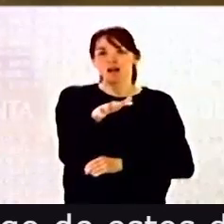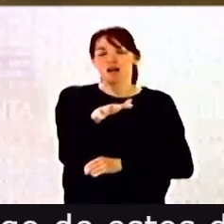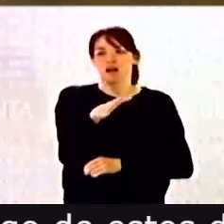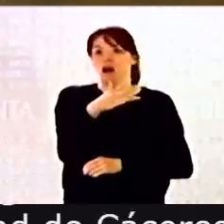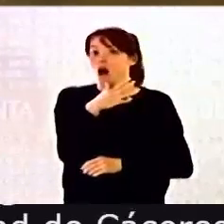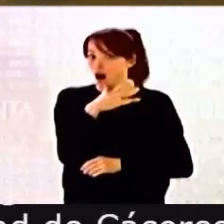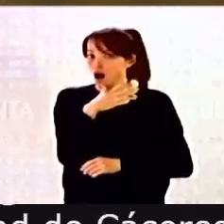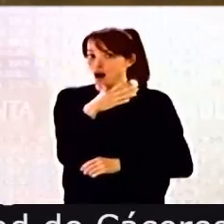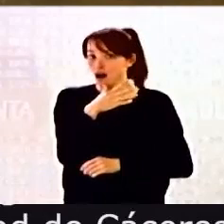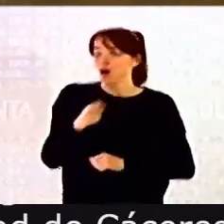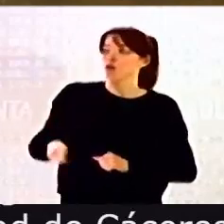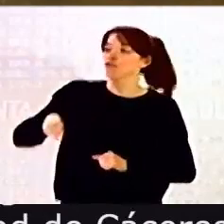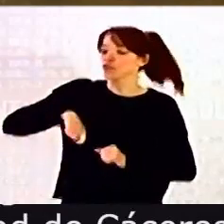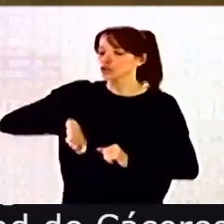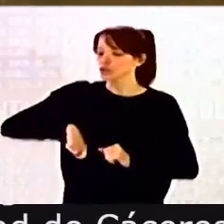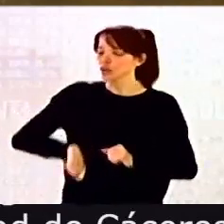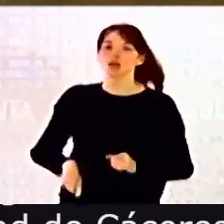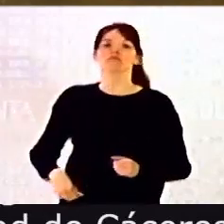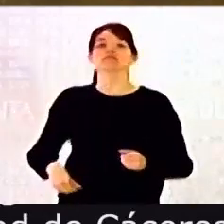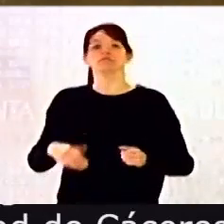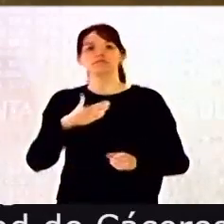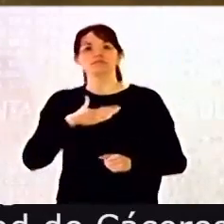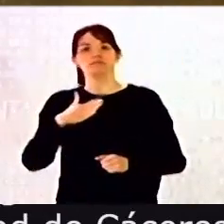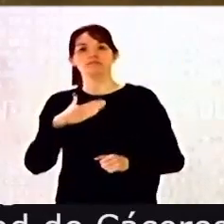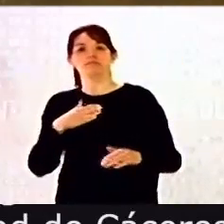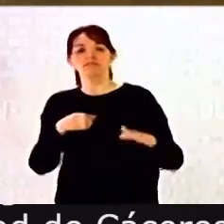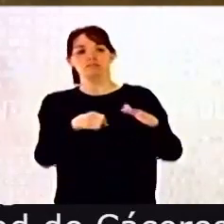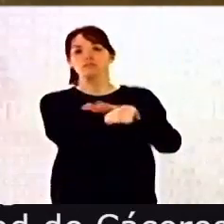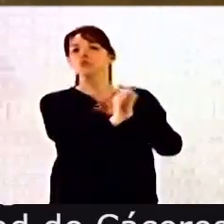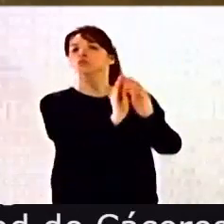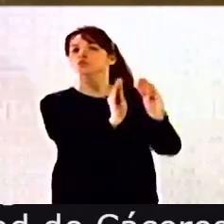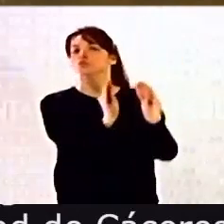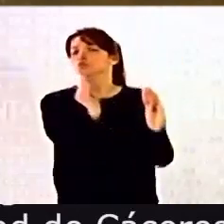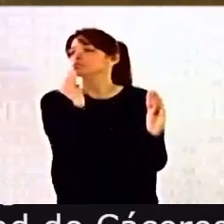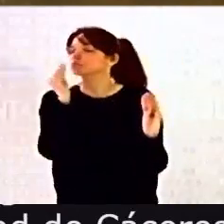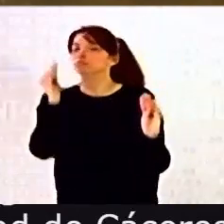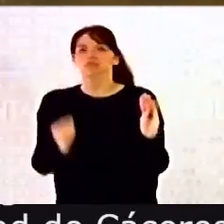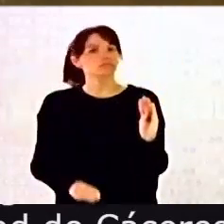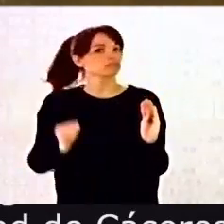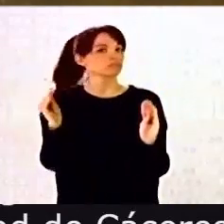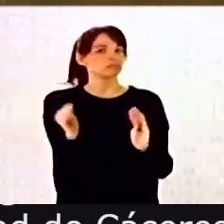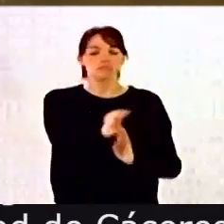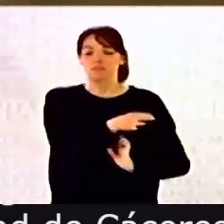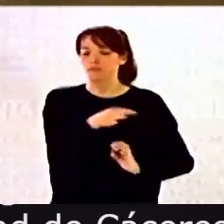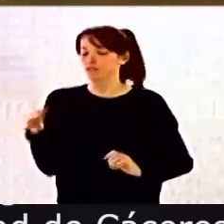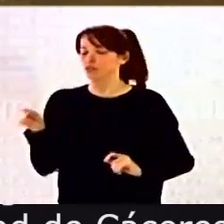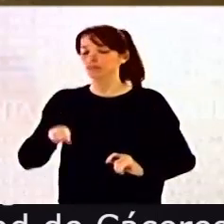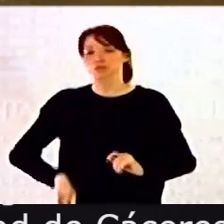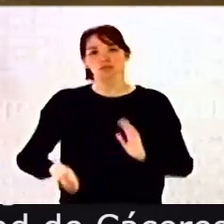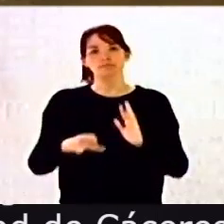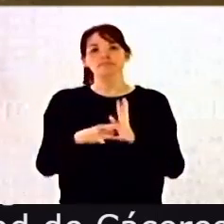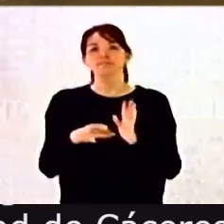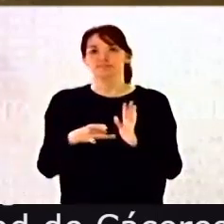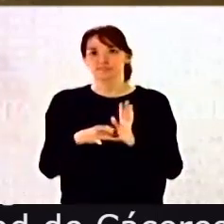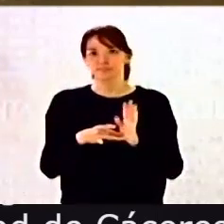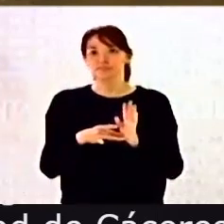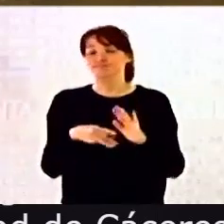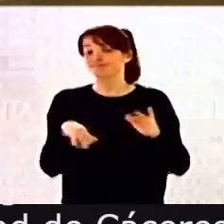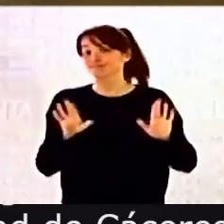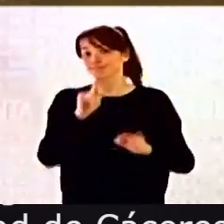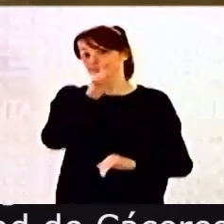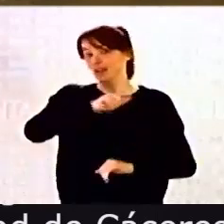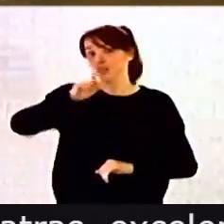cuenta con personal sanitario propio que son excelentes geriatras, excelentes profesionales. Pero las